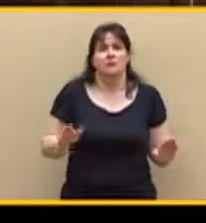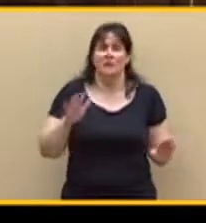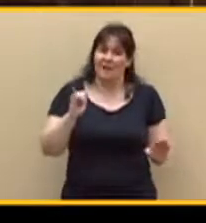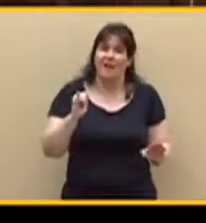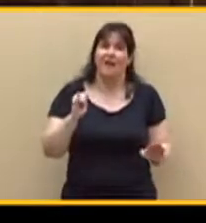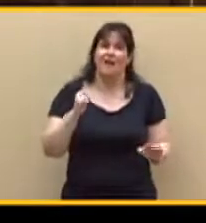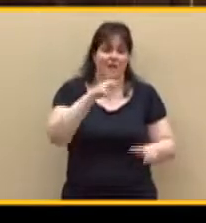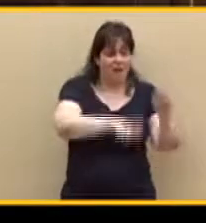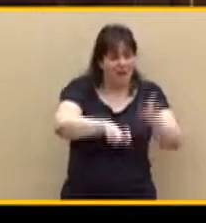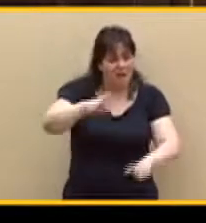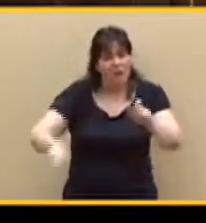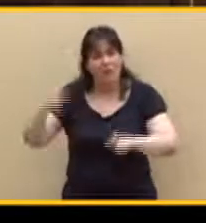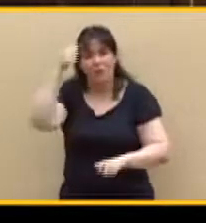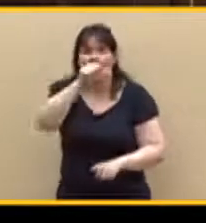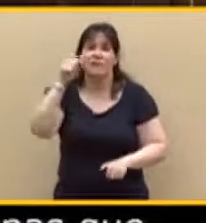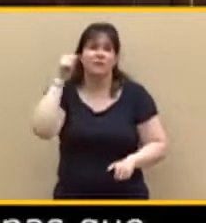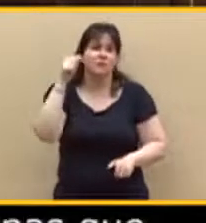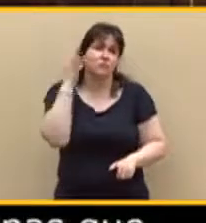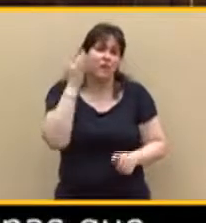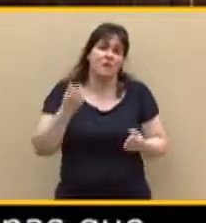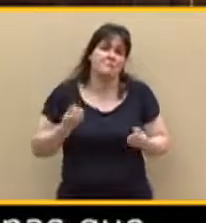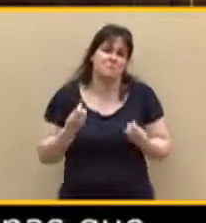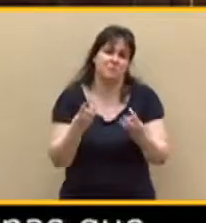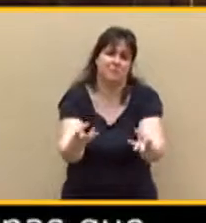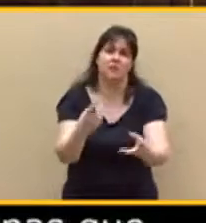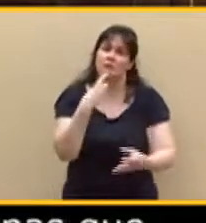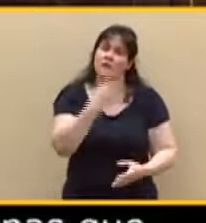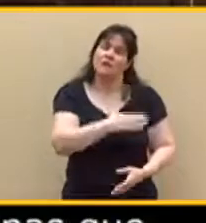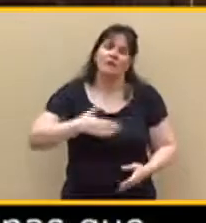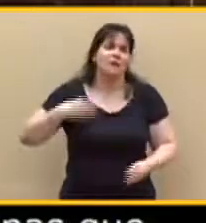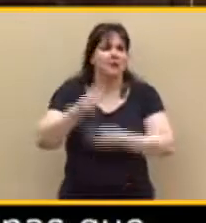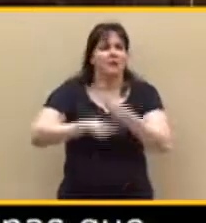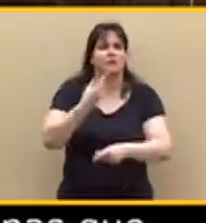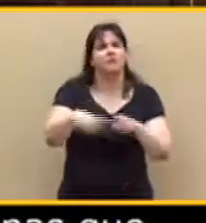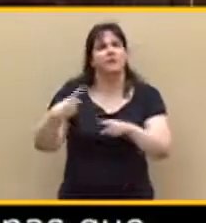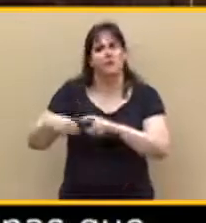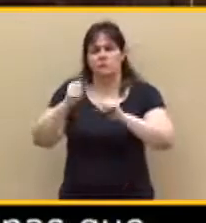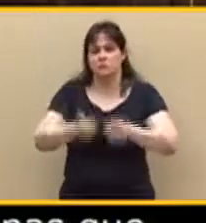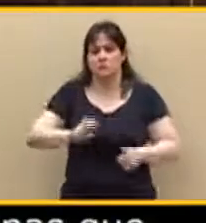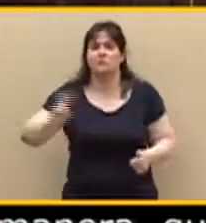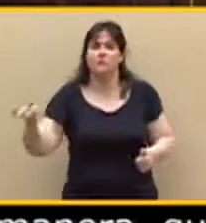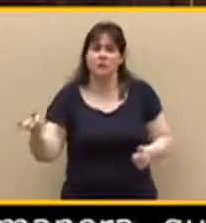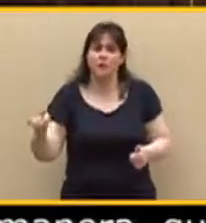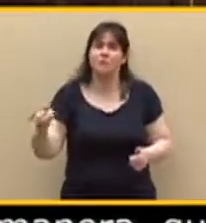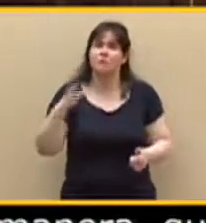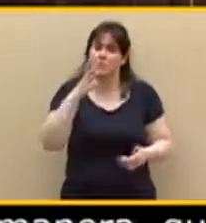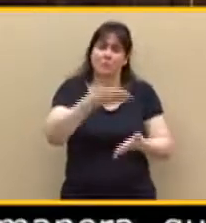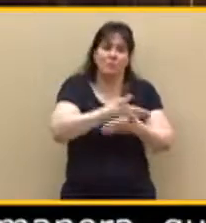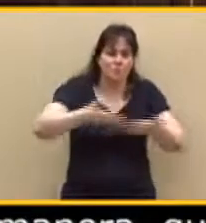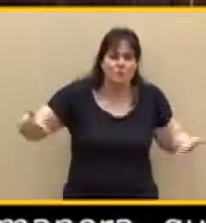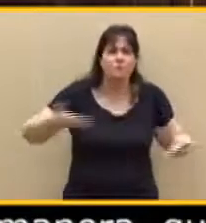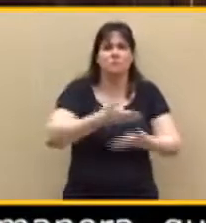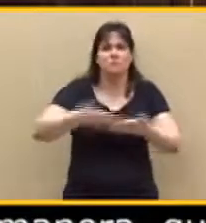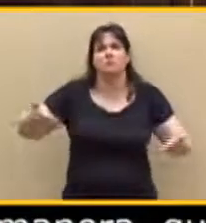afirman que queremos hacer las cosas de otra manera, que son millones los ciudadanos y las ciudadanas que ya no tienen miedo y que también